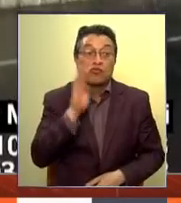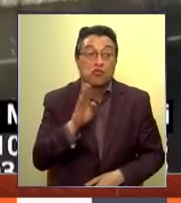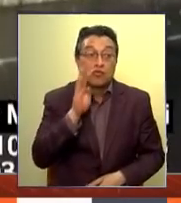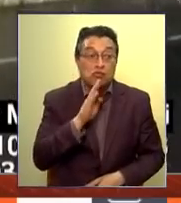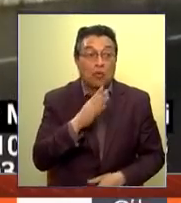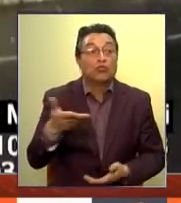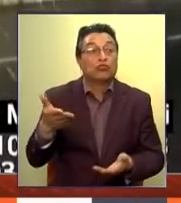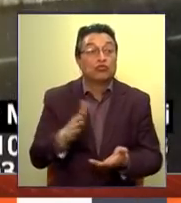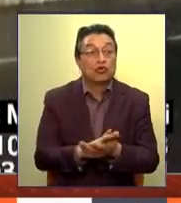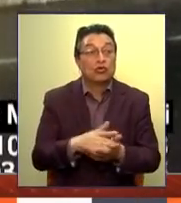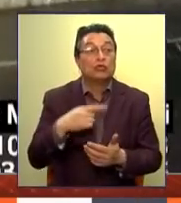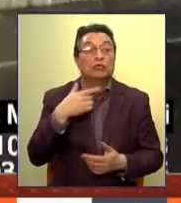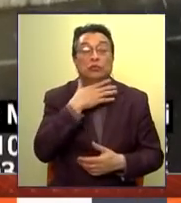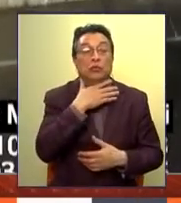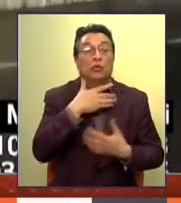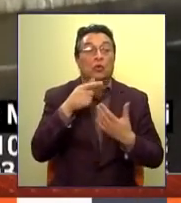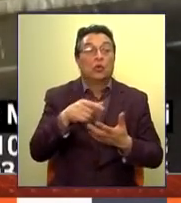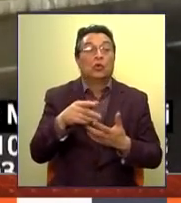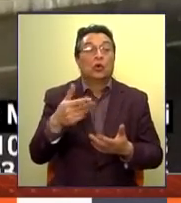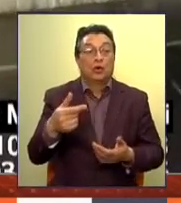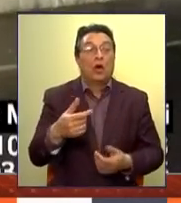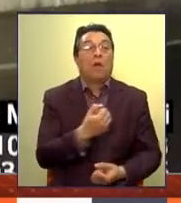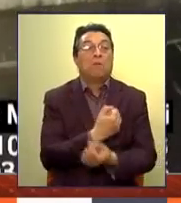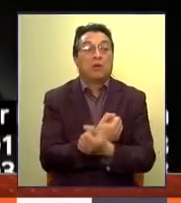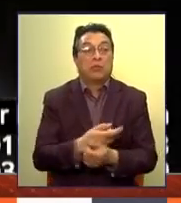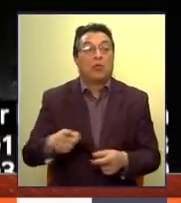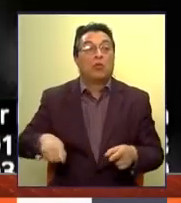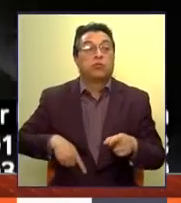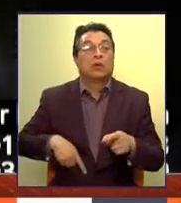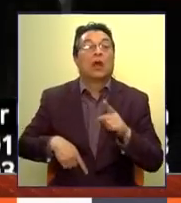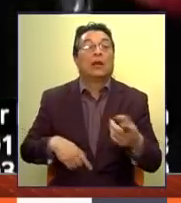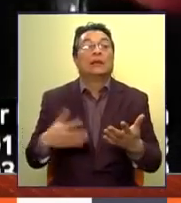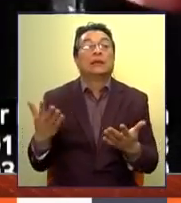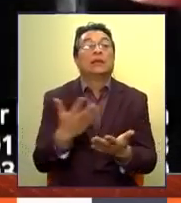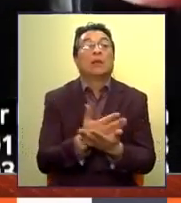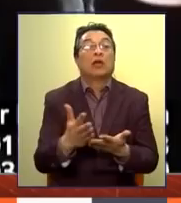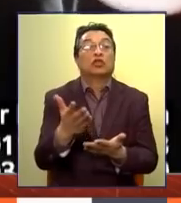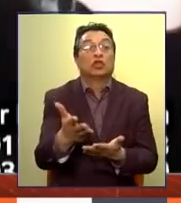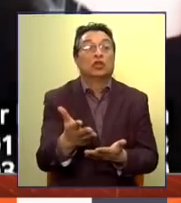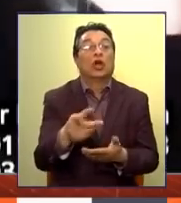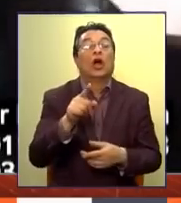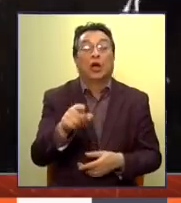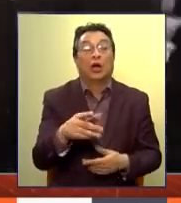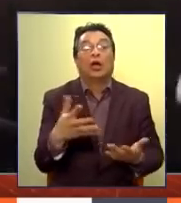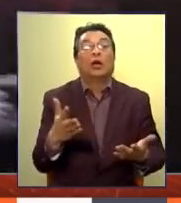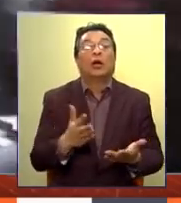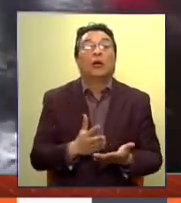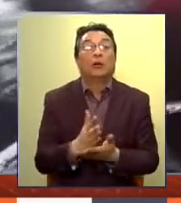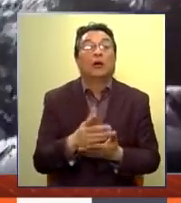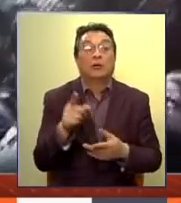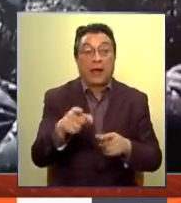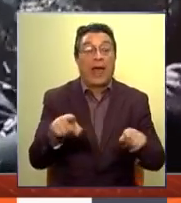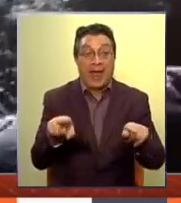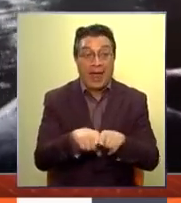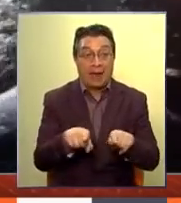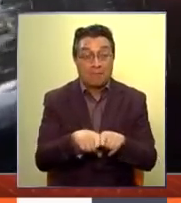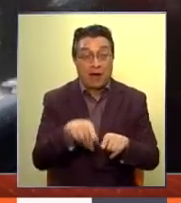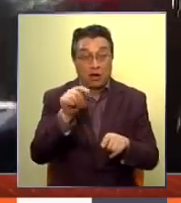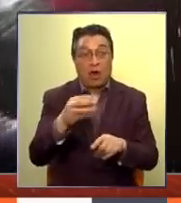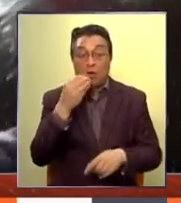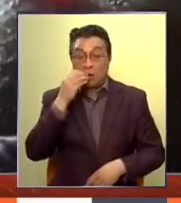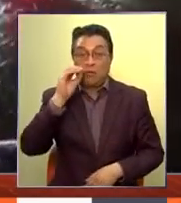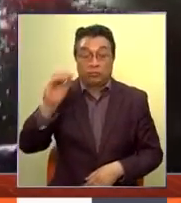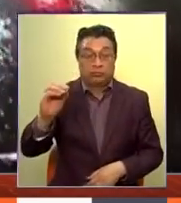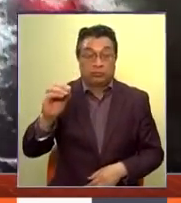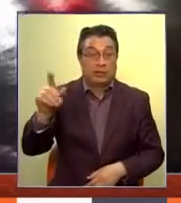por asfixia a manos de la policía en Nueva York. ¿Qué pasó concretamente? Bueno, todo comenzó cuando el hermano de la víctima llamó a la